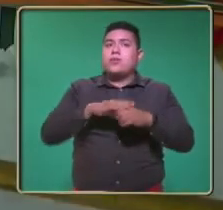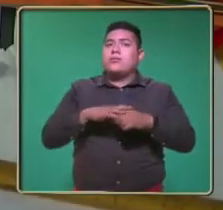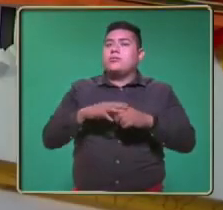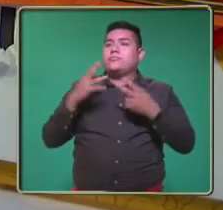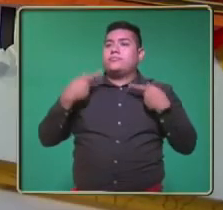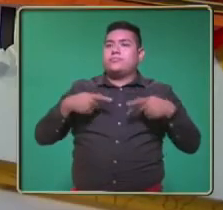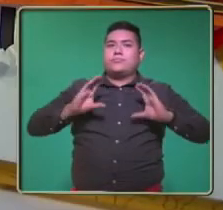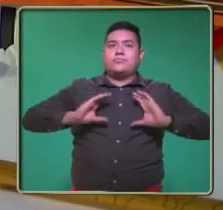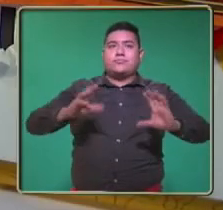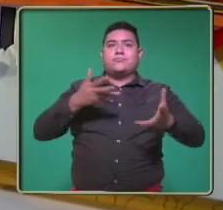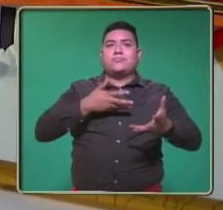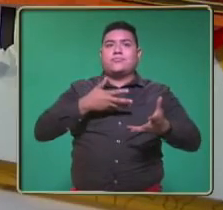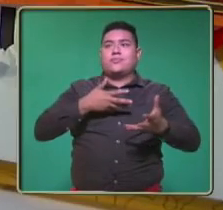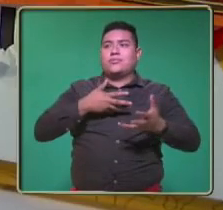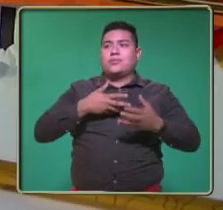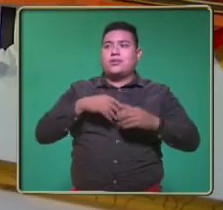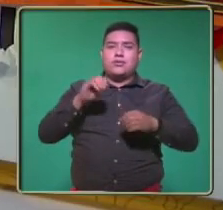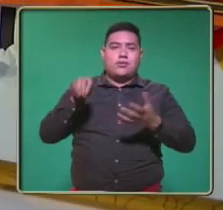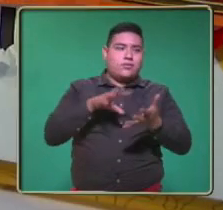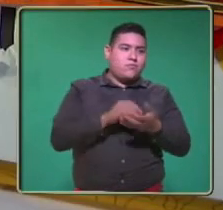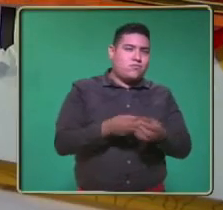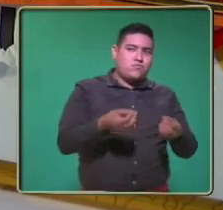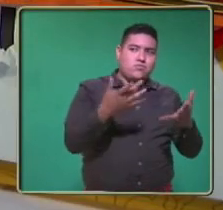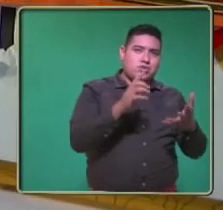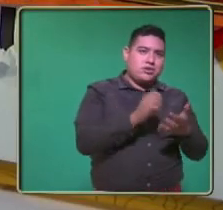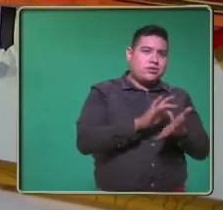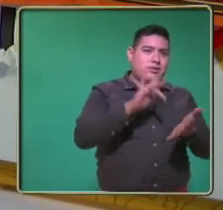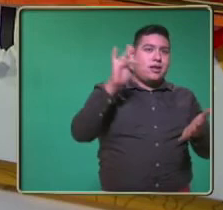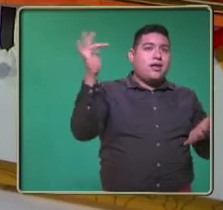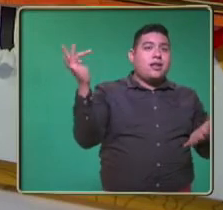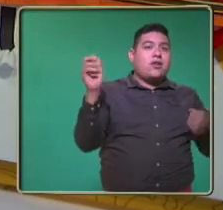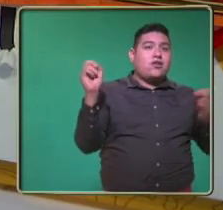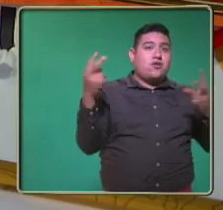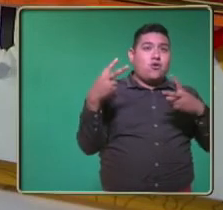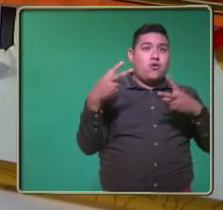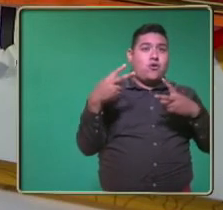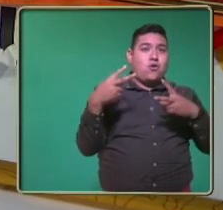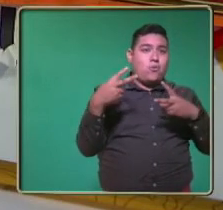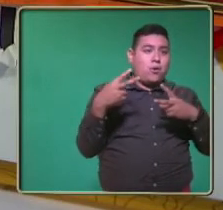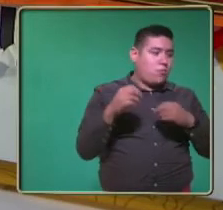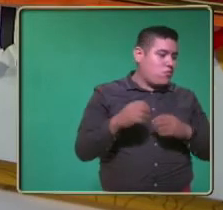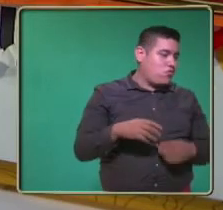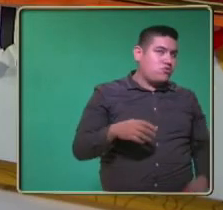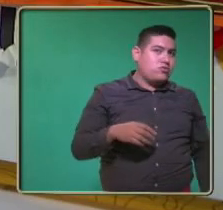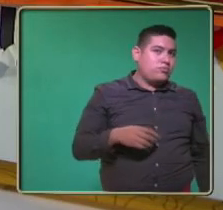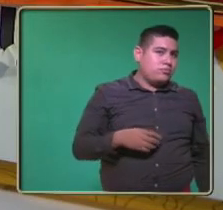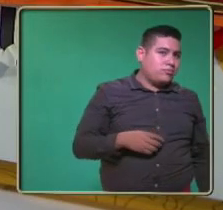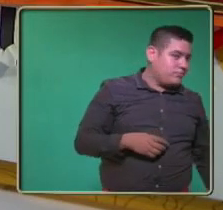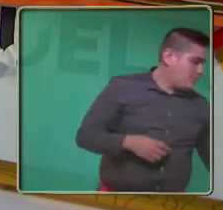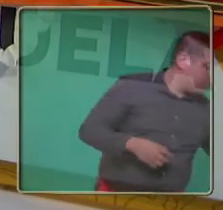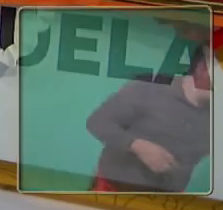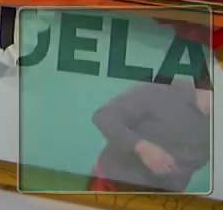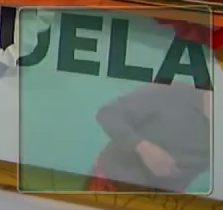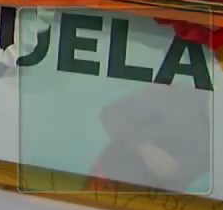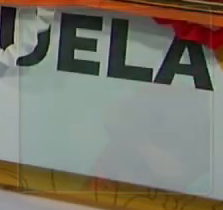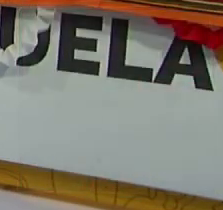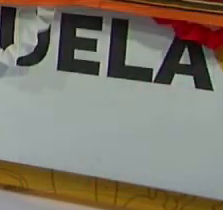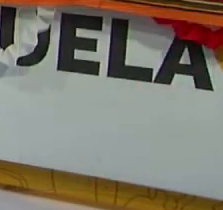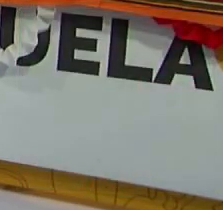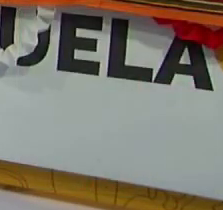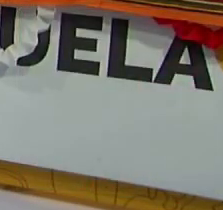tutores, tenemos una cita. Muchísimas gracias y nos vemos pronto.